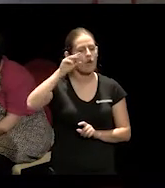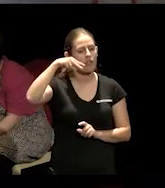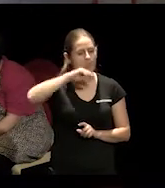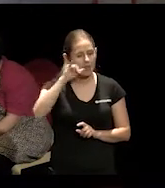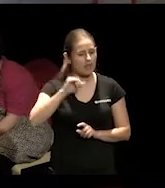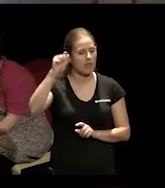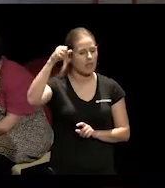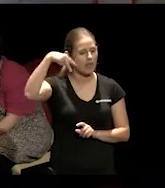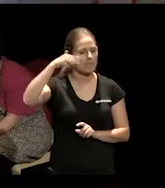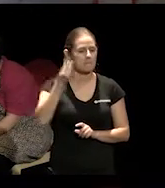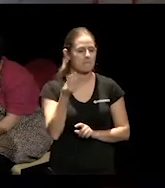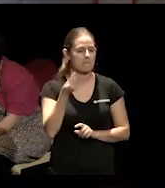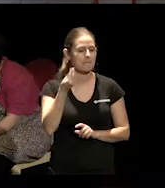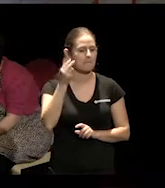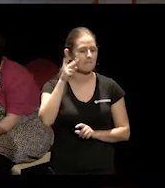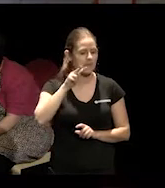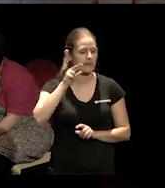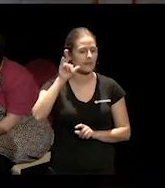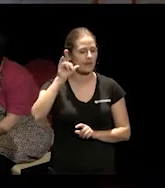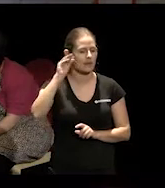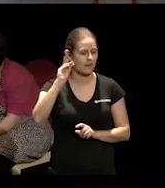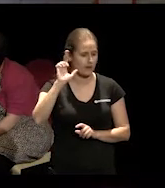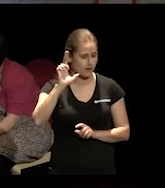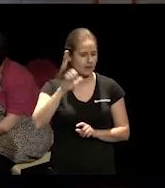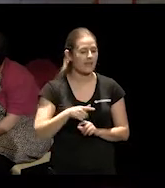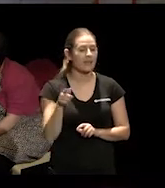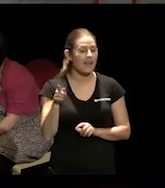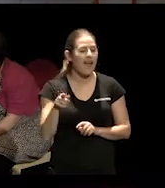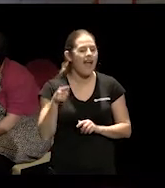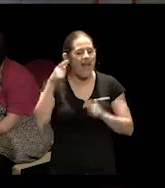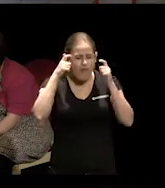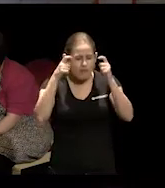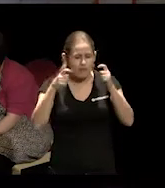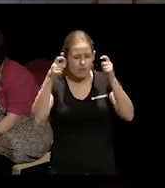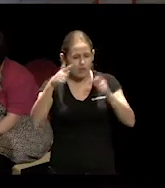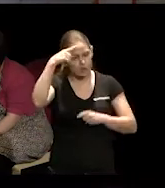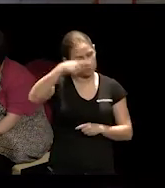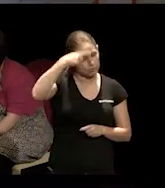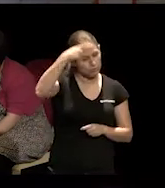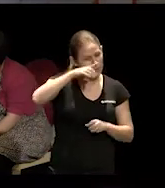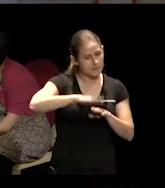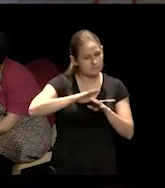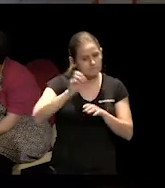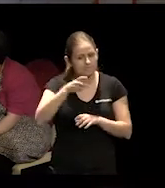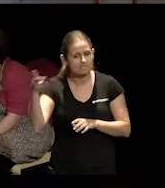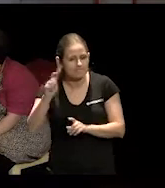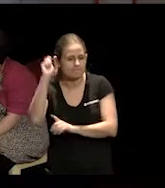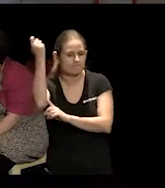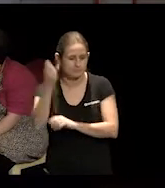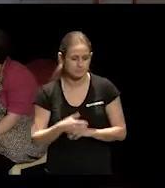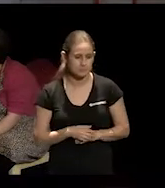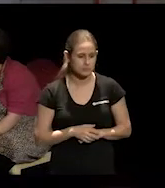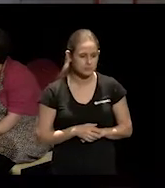nuevos esfuerzos o esfuerzos diferentes en función de lo cultural. Por último, ya se ha realizado un gran trabajo en el entorno